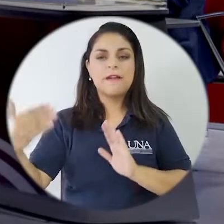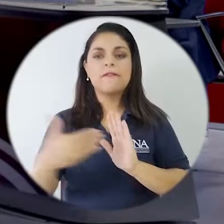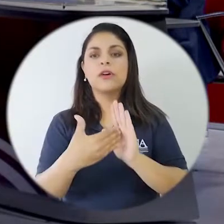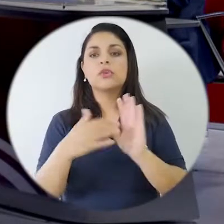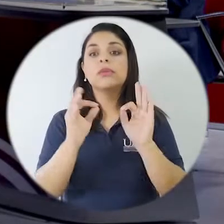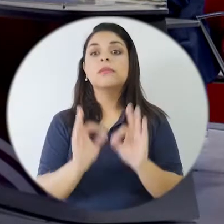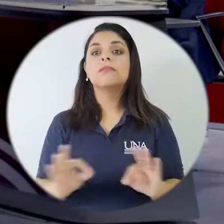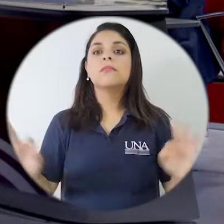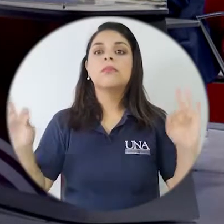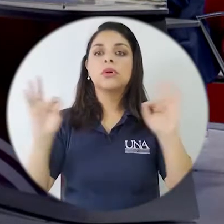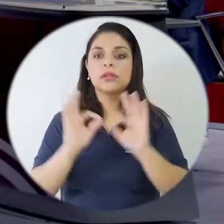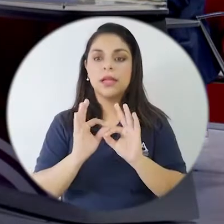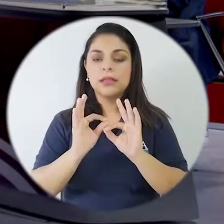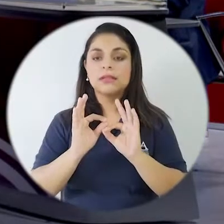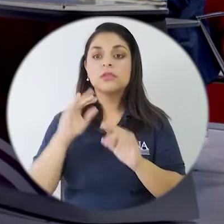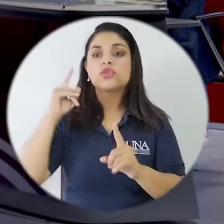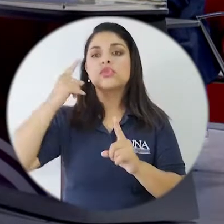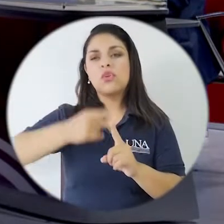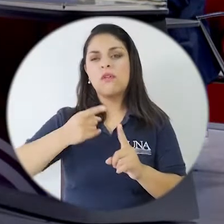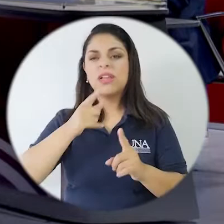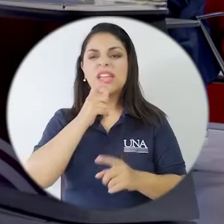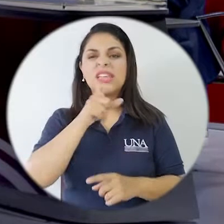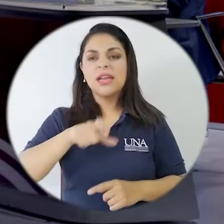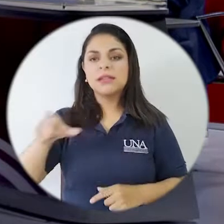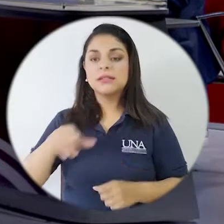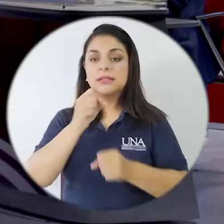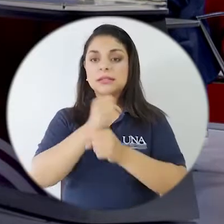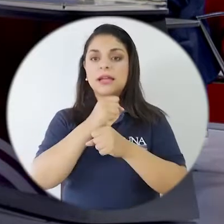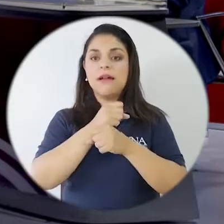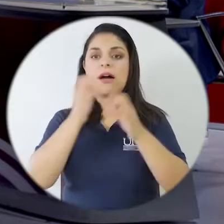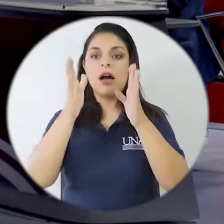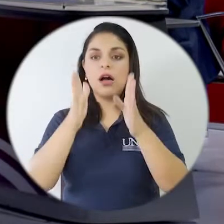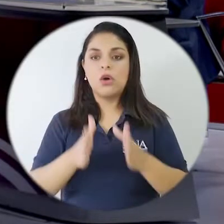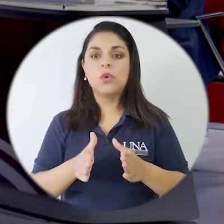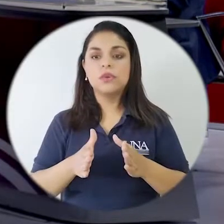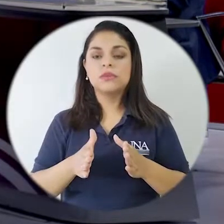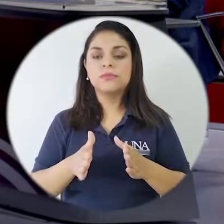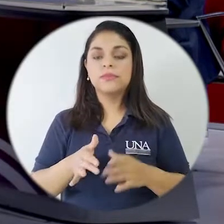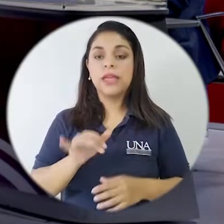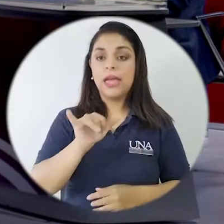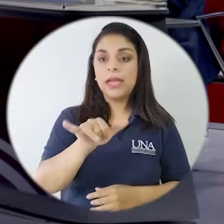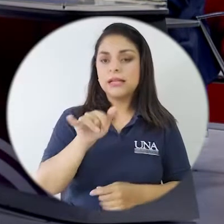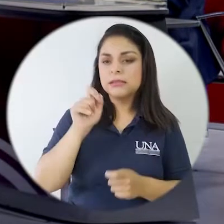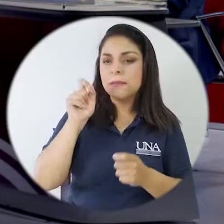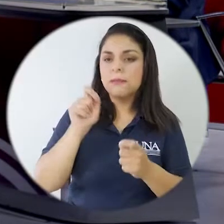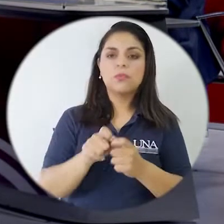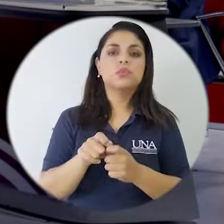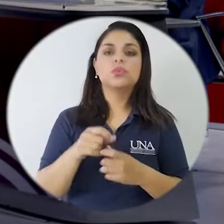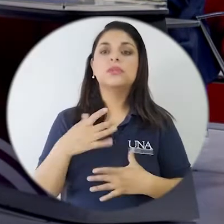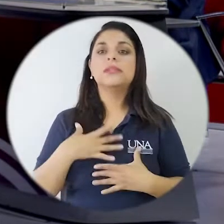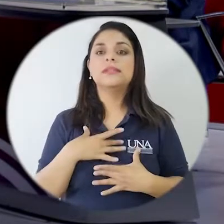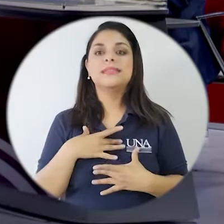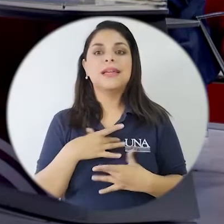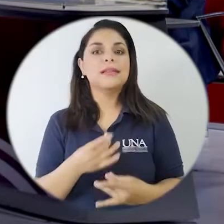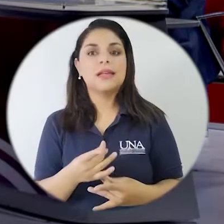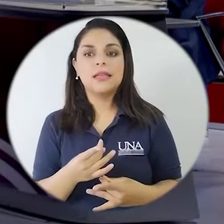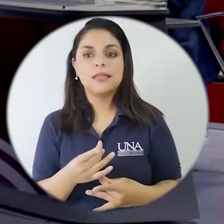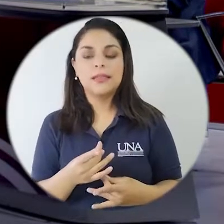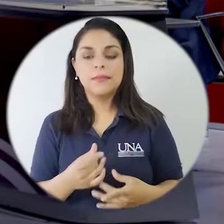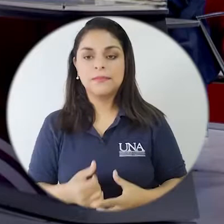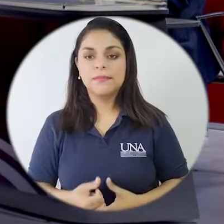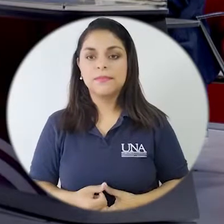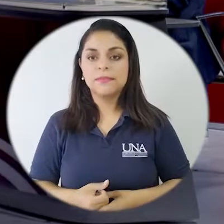peso importante en el lado de las y los trabajadores. Y bueno, este punto tan interesante que no lo